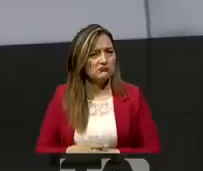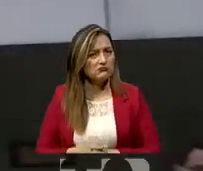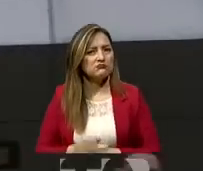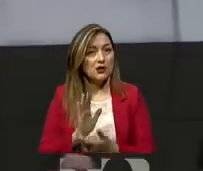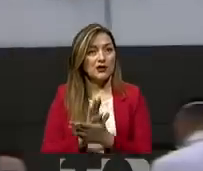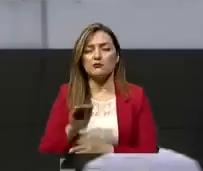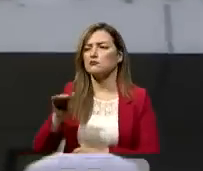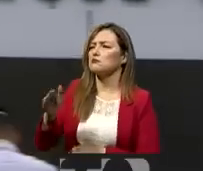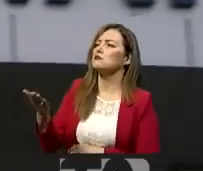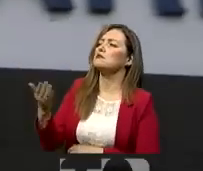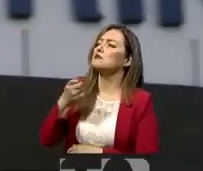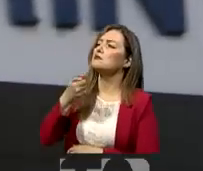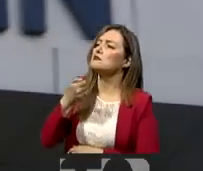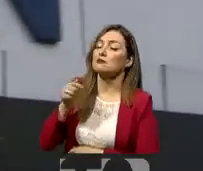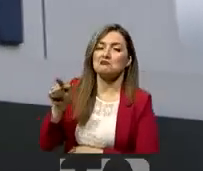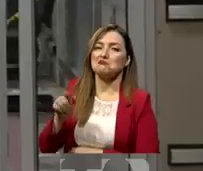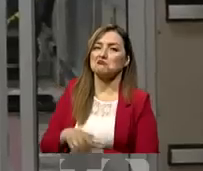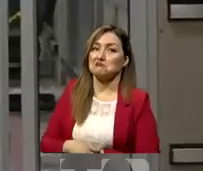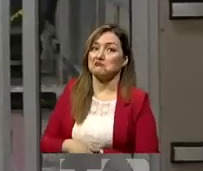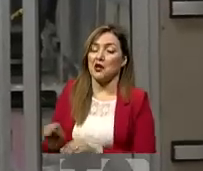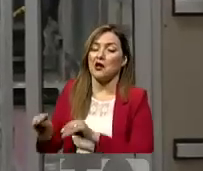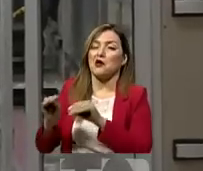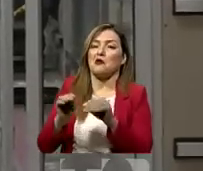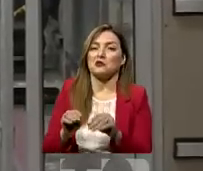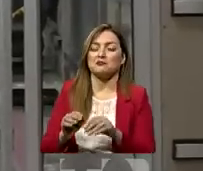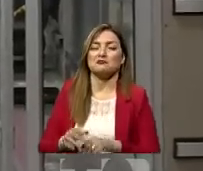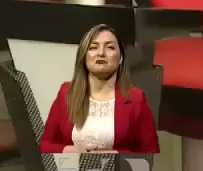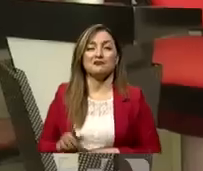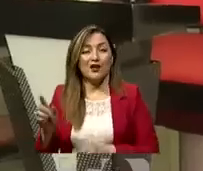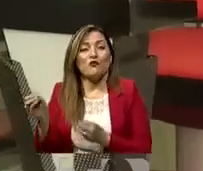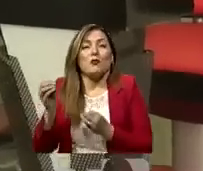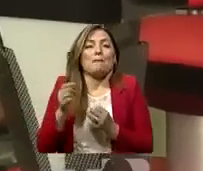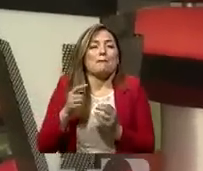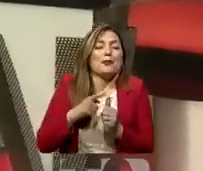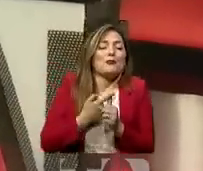pronunciamiento en el HCAM, donde Felipe asegura que fue derivado, pero nos informaron